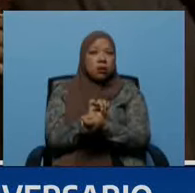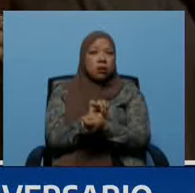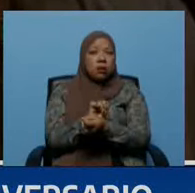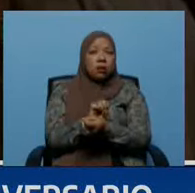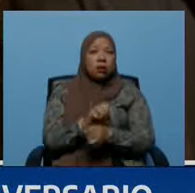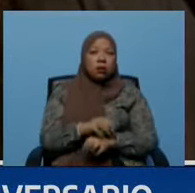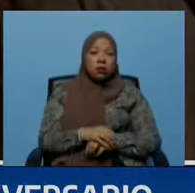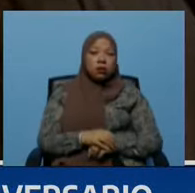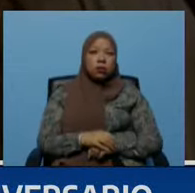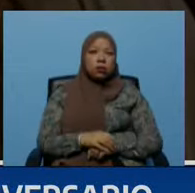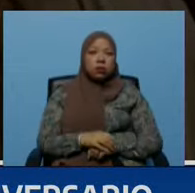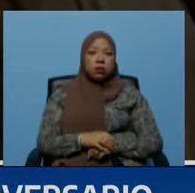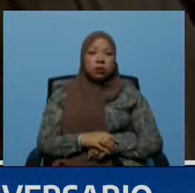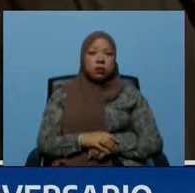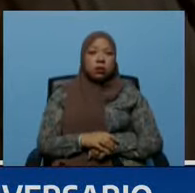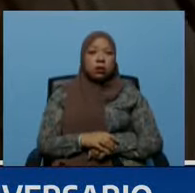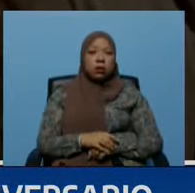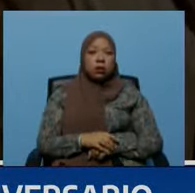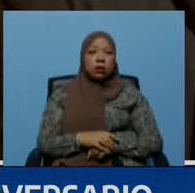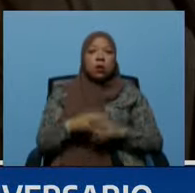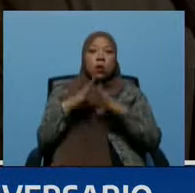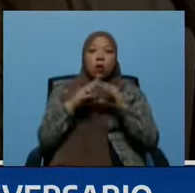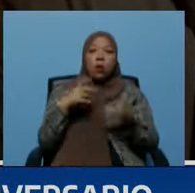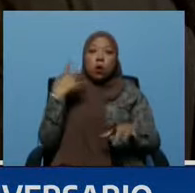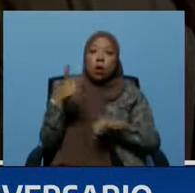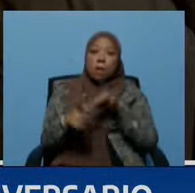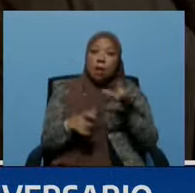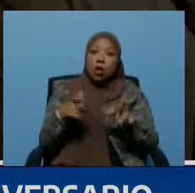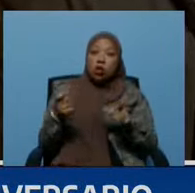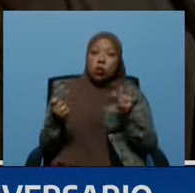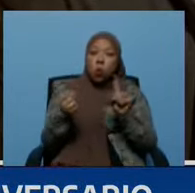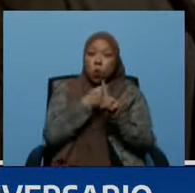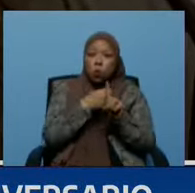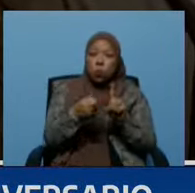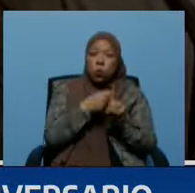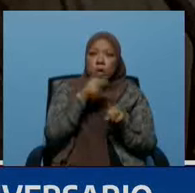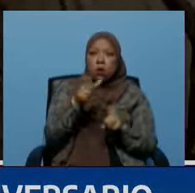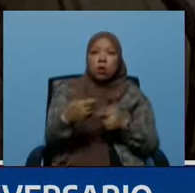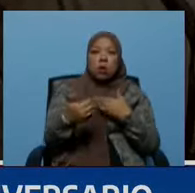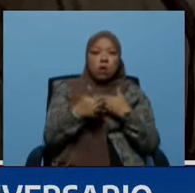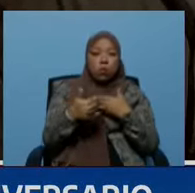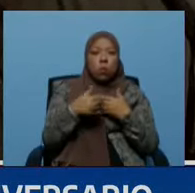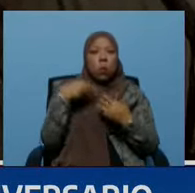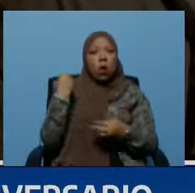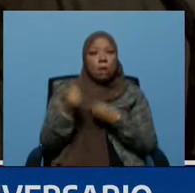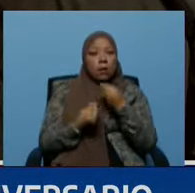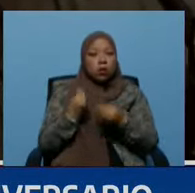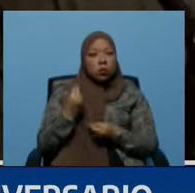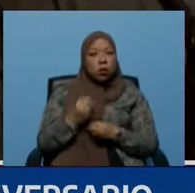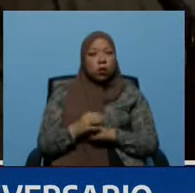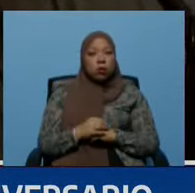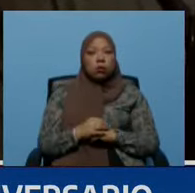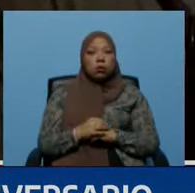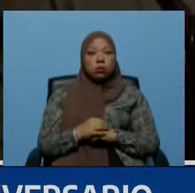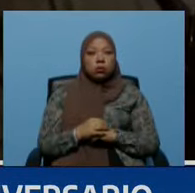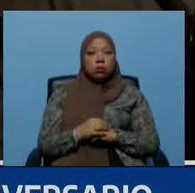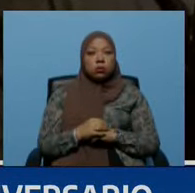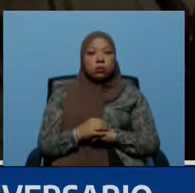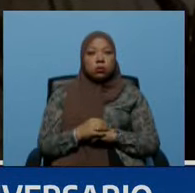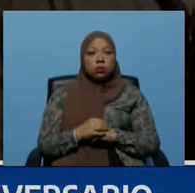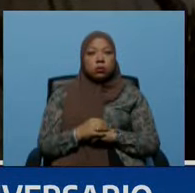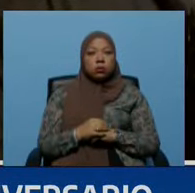resto. Todos estos criminales que agredieron físicamente, con